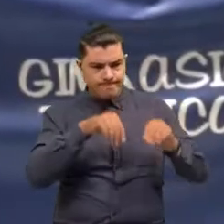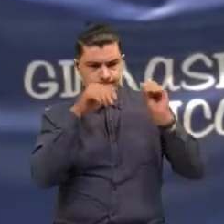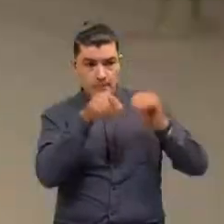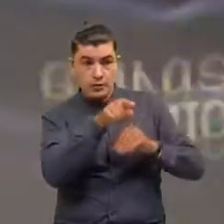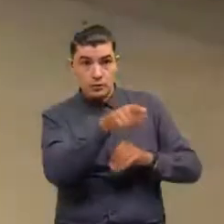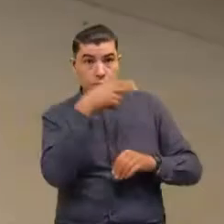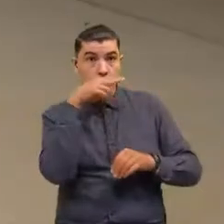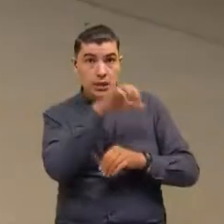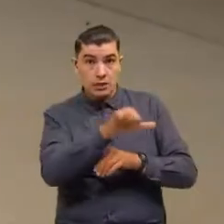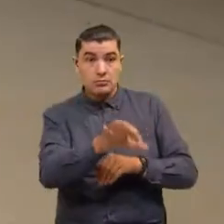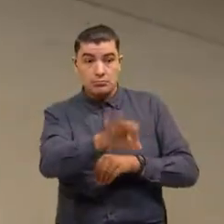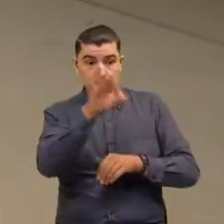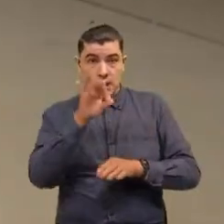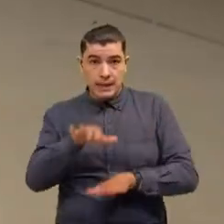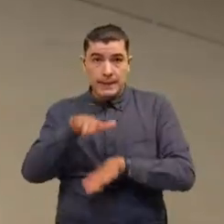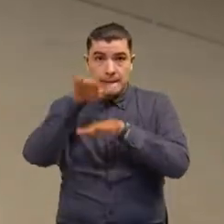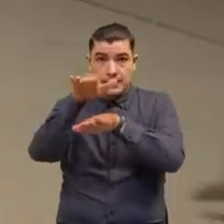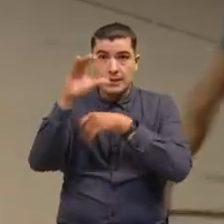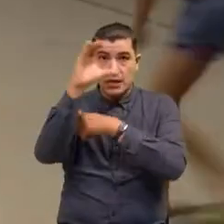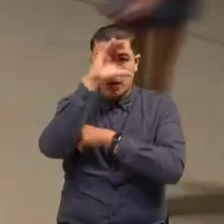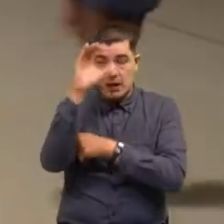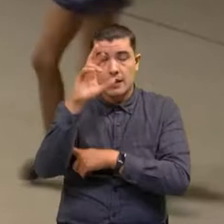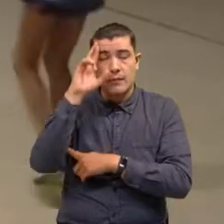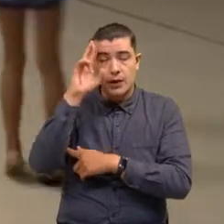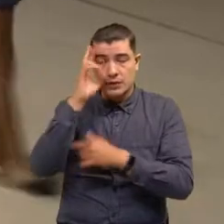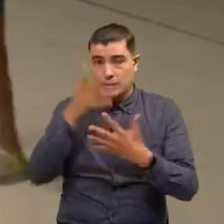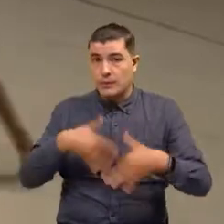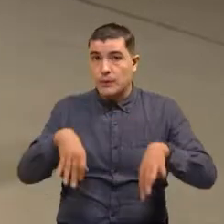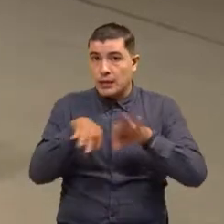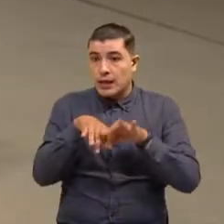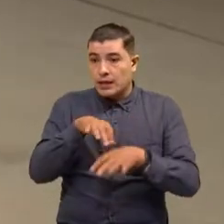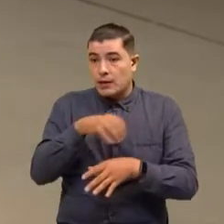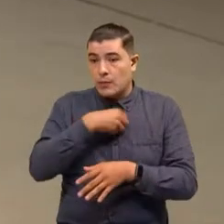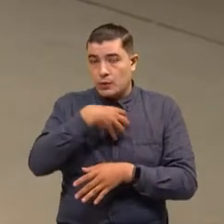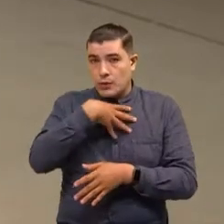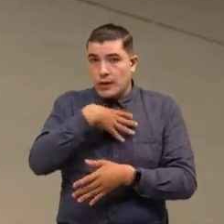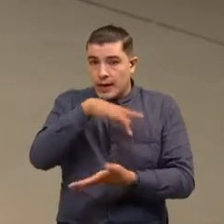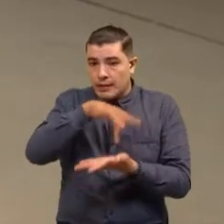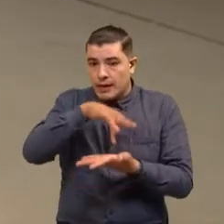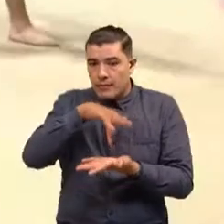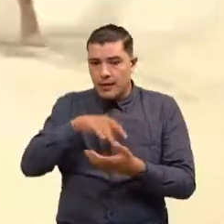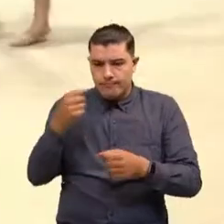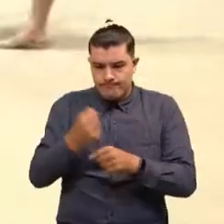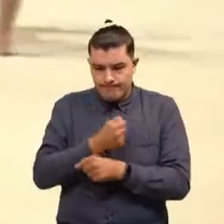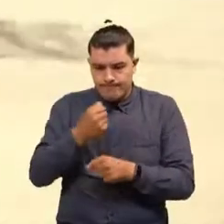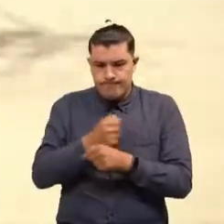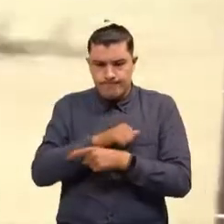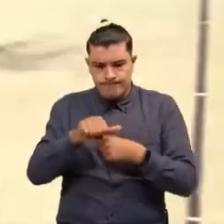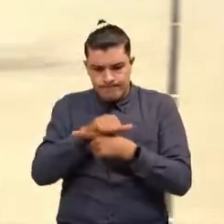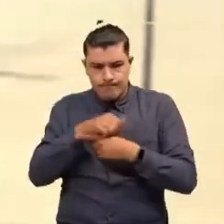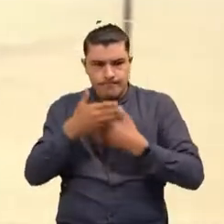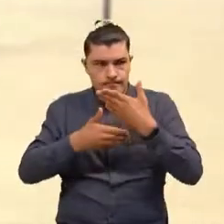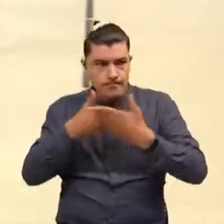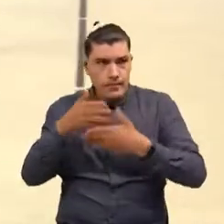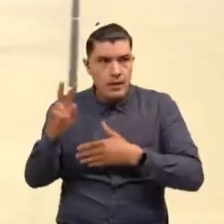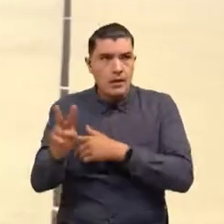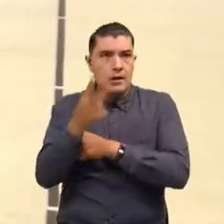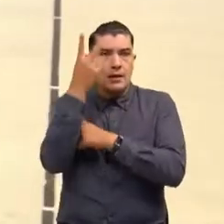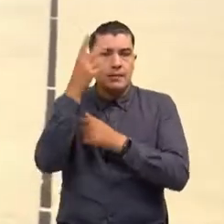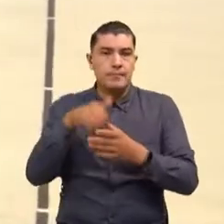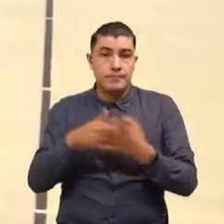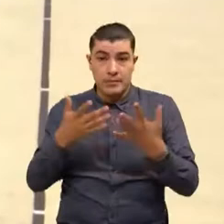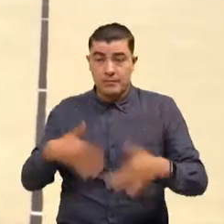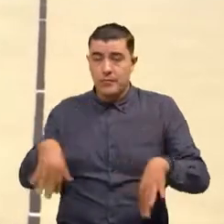selección Colombia, entonces pues es una gran fortuna para nosotros, es un gran trabajo que se ha hecho, es un proceso evolutivo. Es